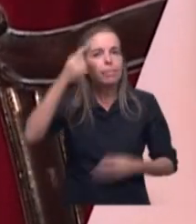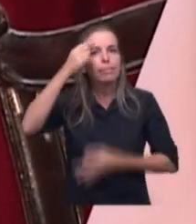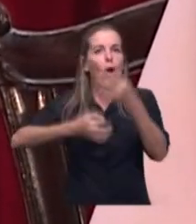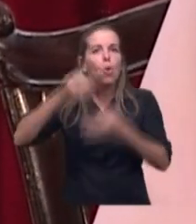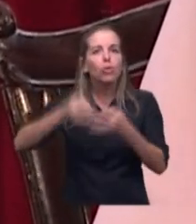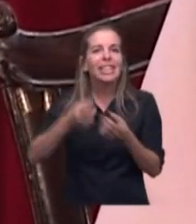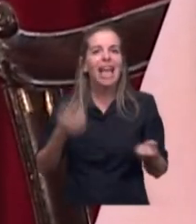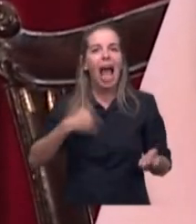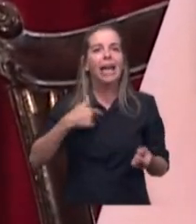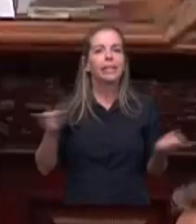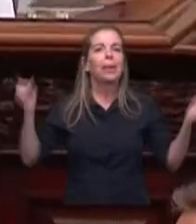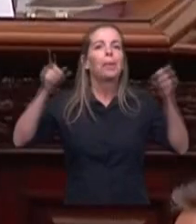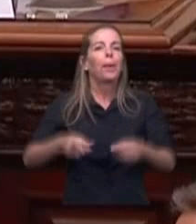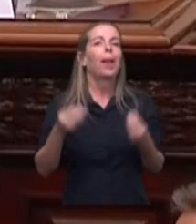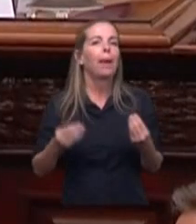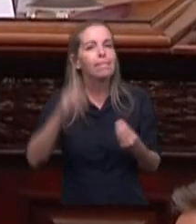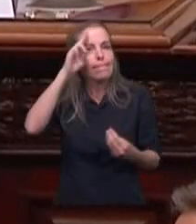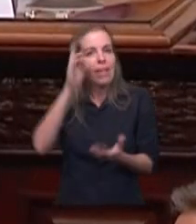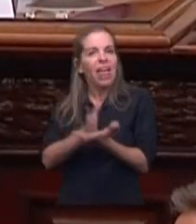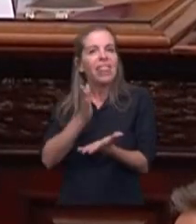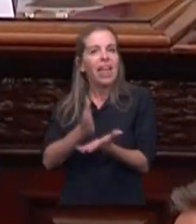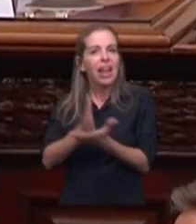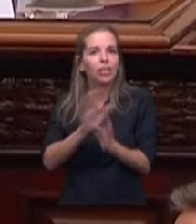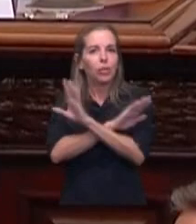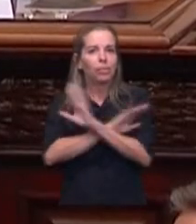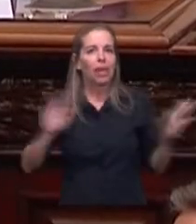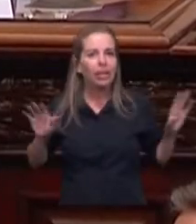argentina vuelva a abrazar el derecho y deje de